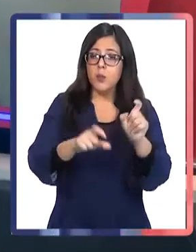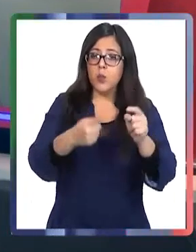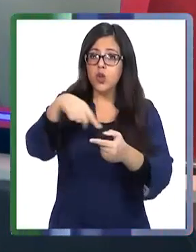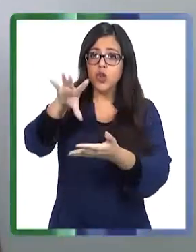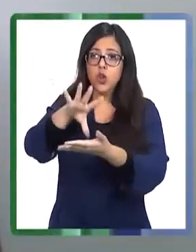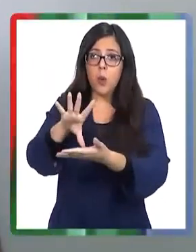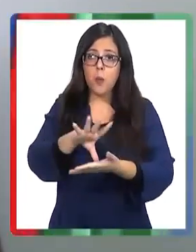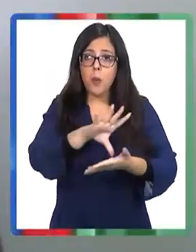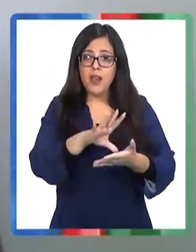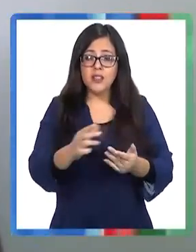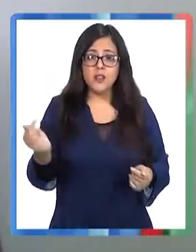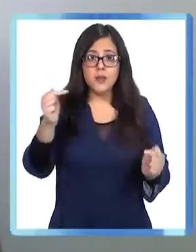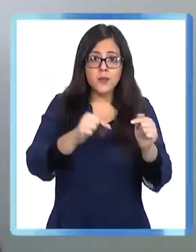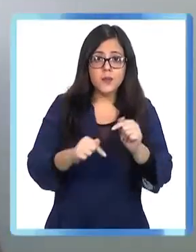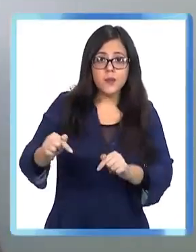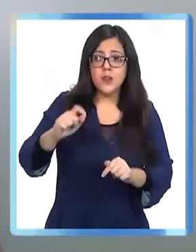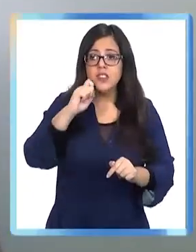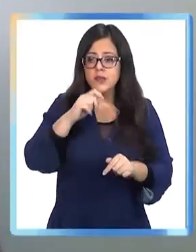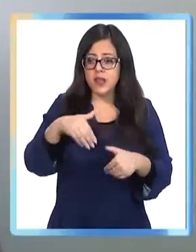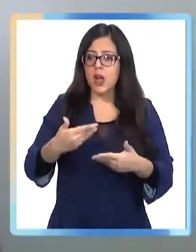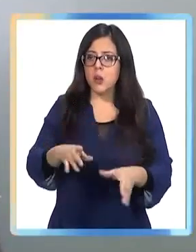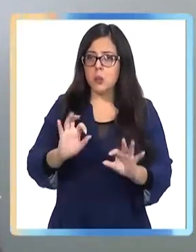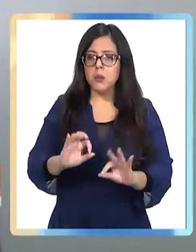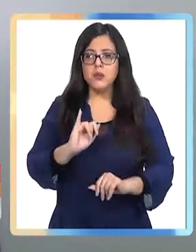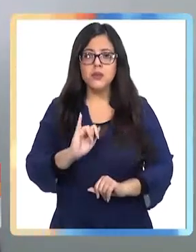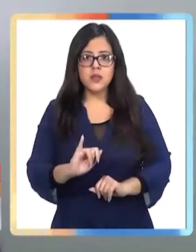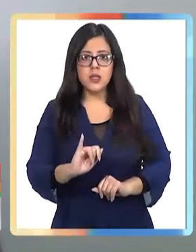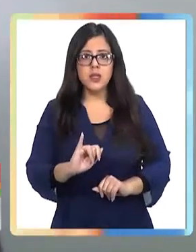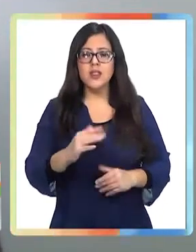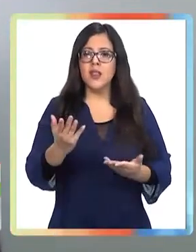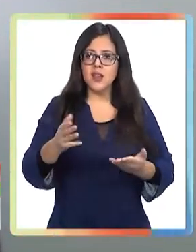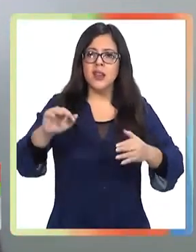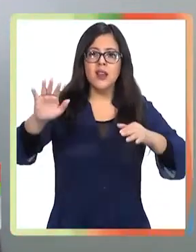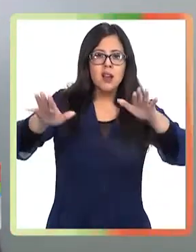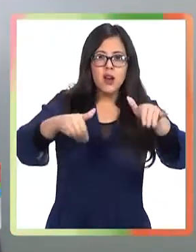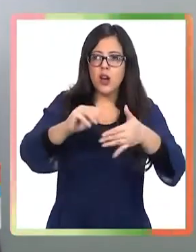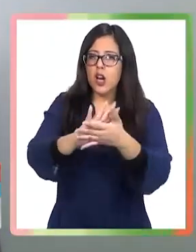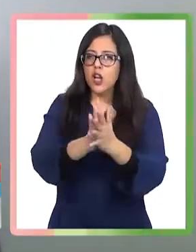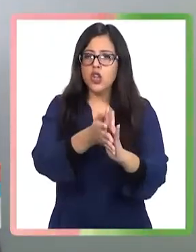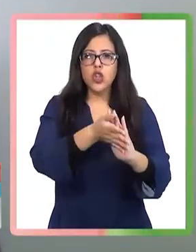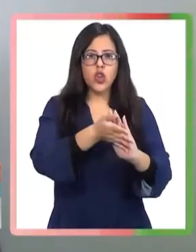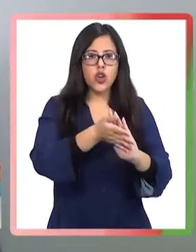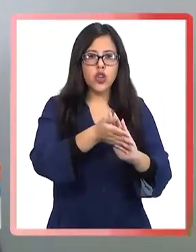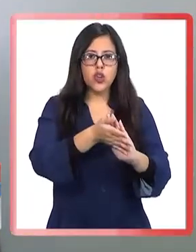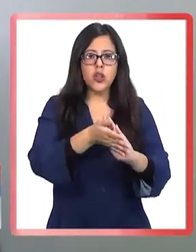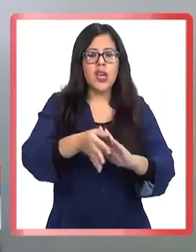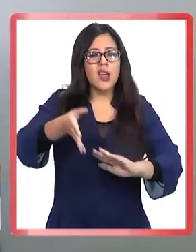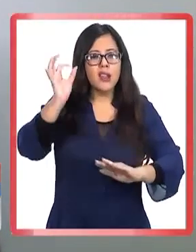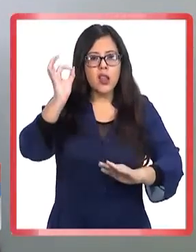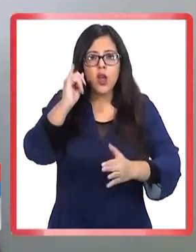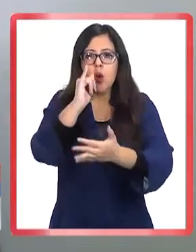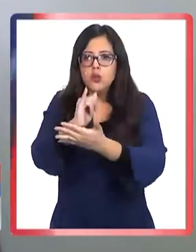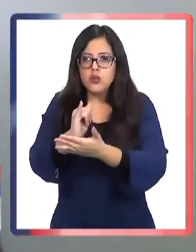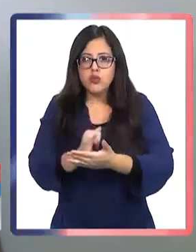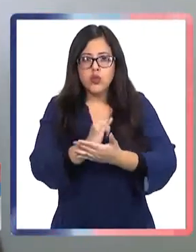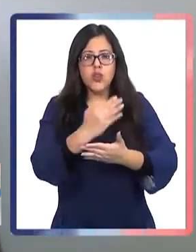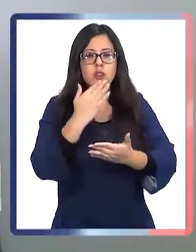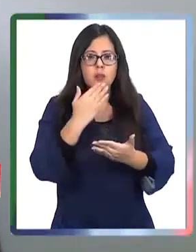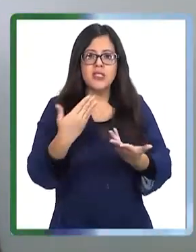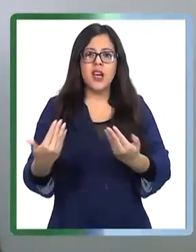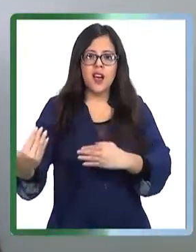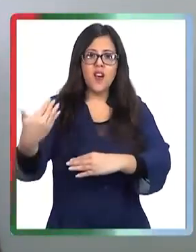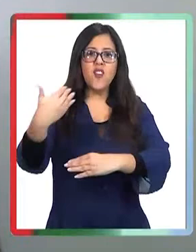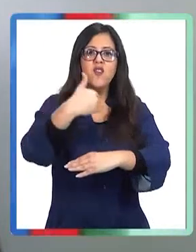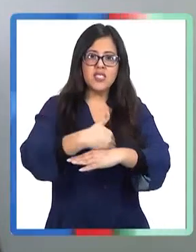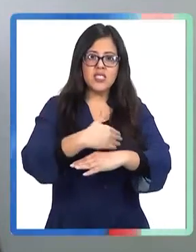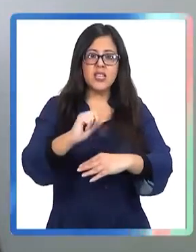fenómeno migratorio ha sido, a mi juicio, el correcto. Es decir, se han convocado a todos los actores para reuniones, hemos